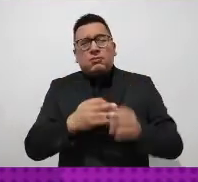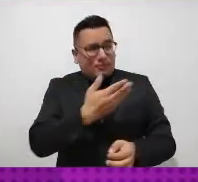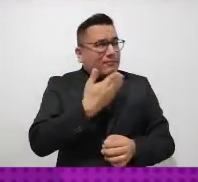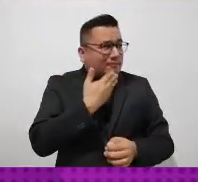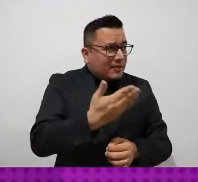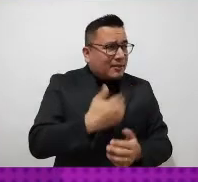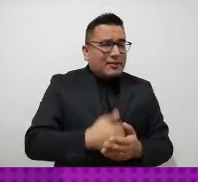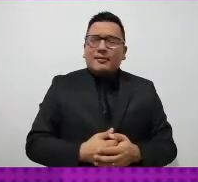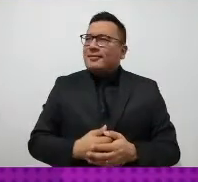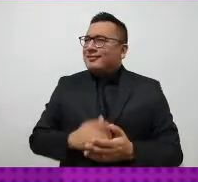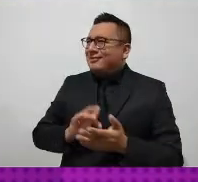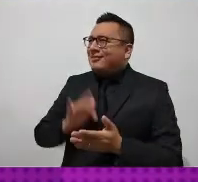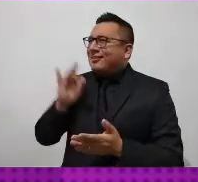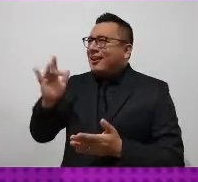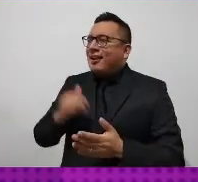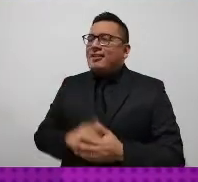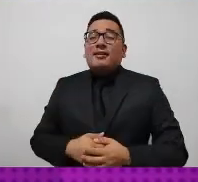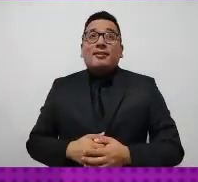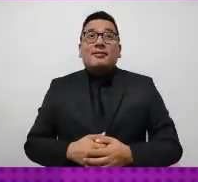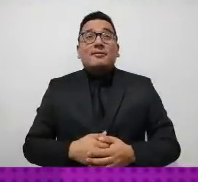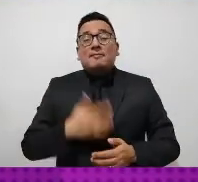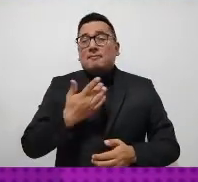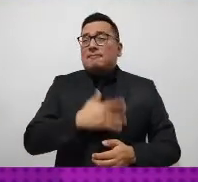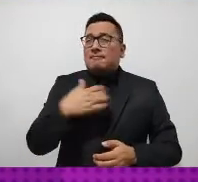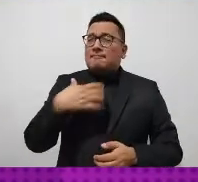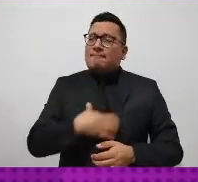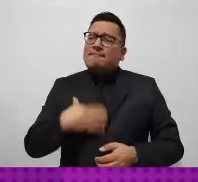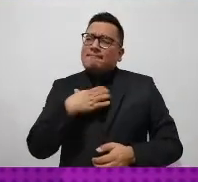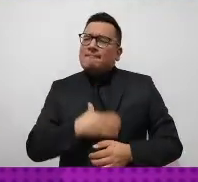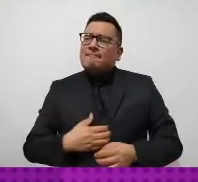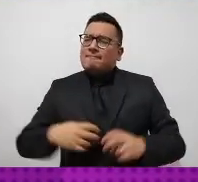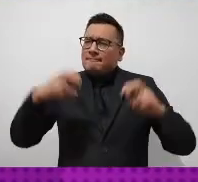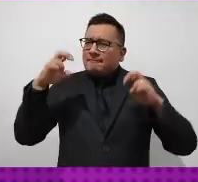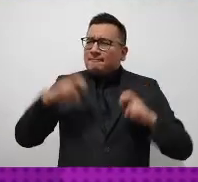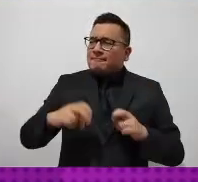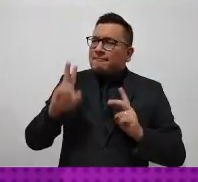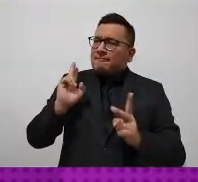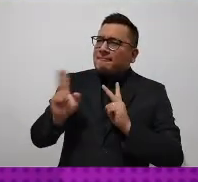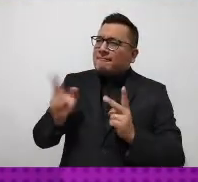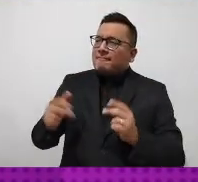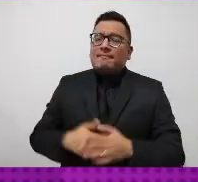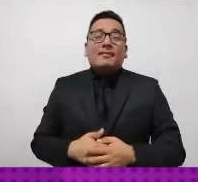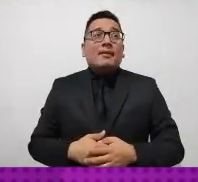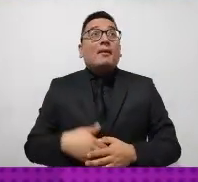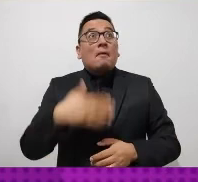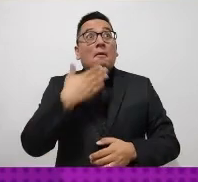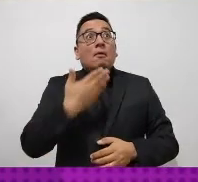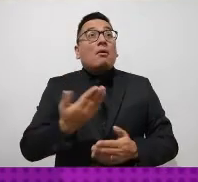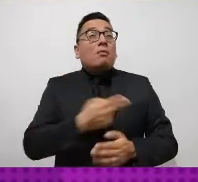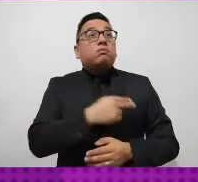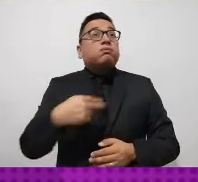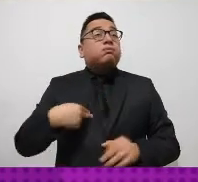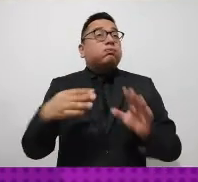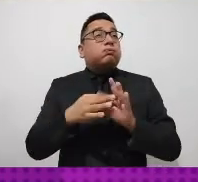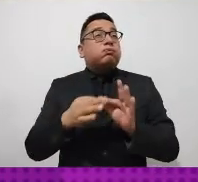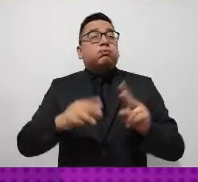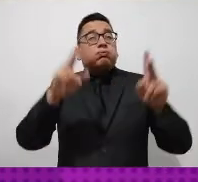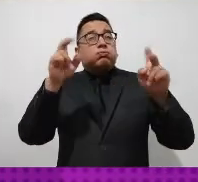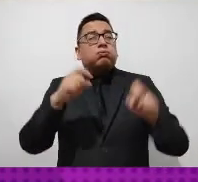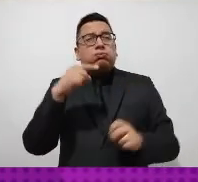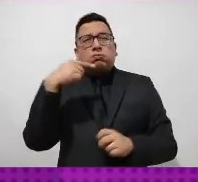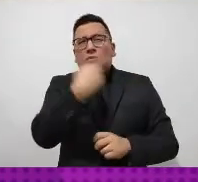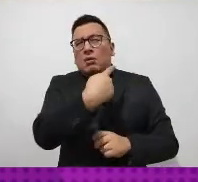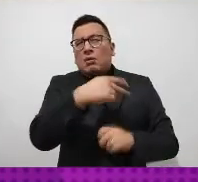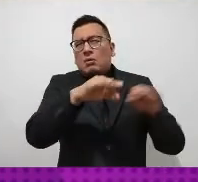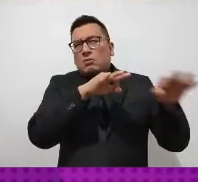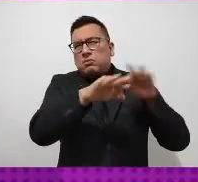está? Muchas gracias, Guillermo, pues muy contenta de estar el día de hoy con ustedes. Claro que sí, vamos a platicar de algo que ha estado